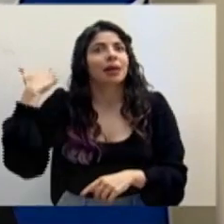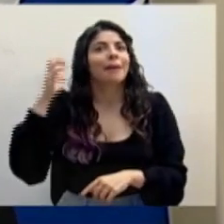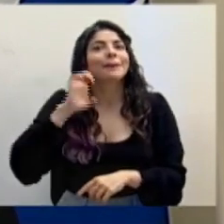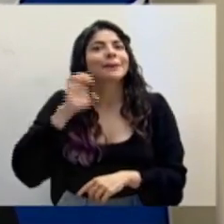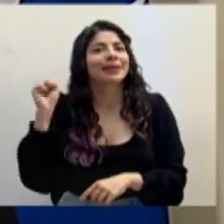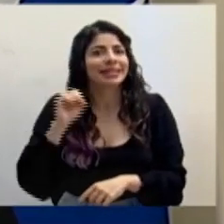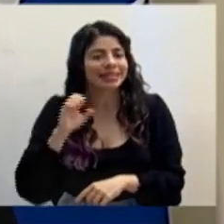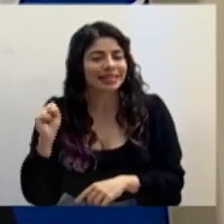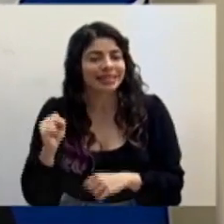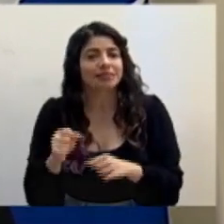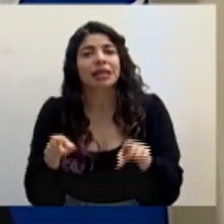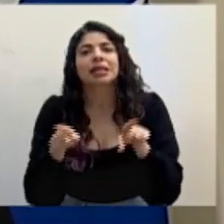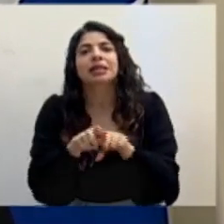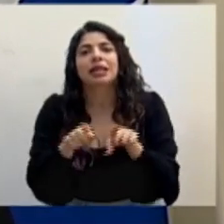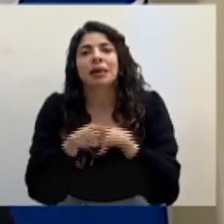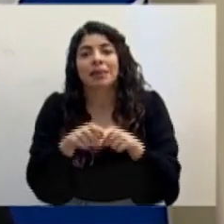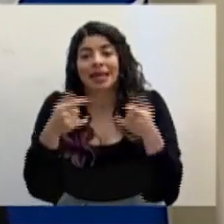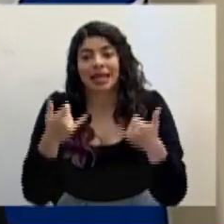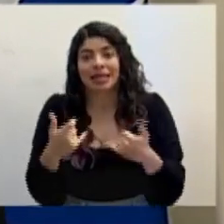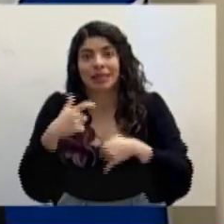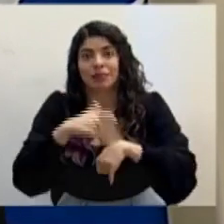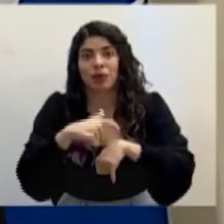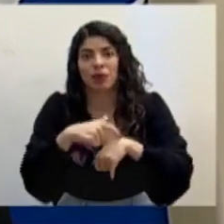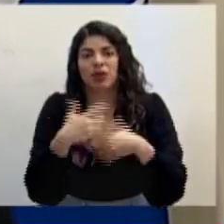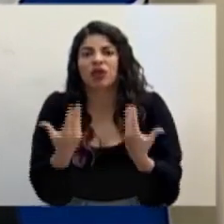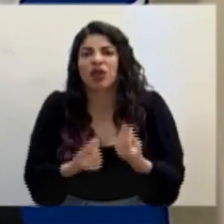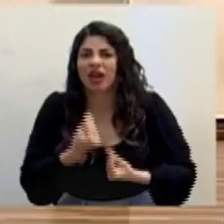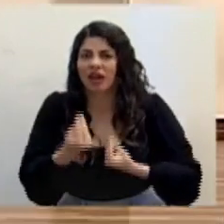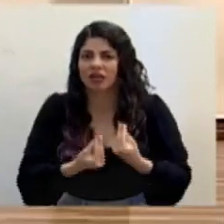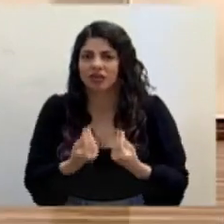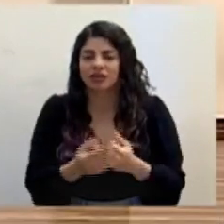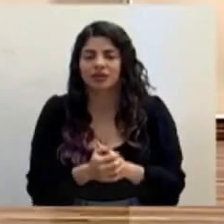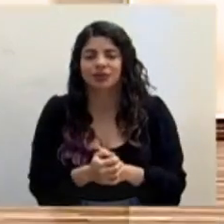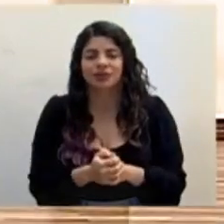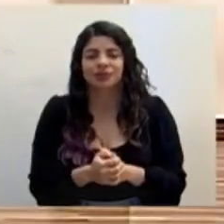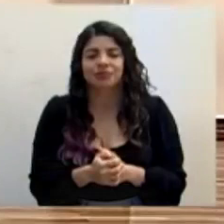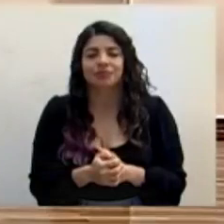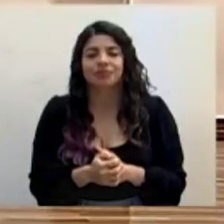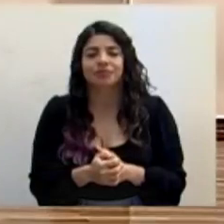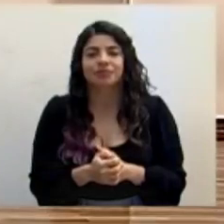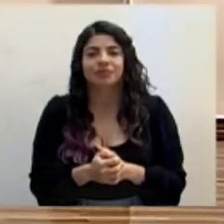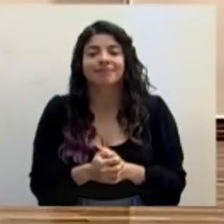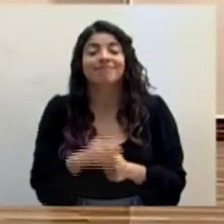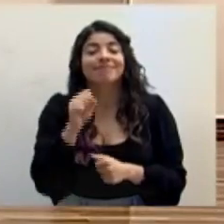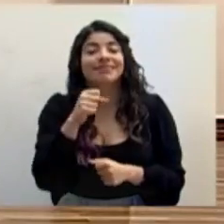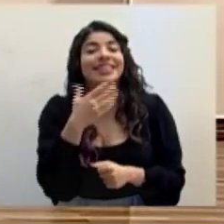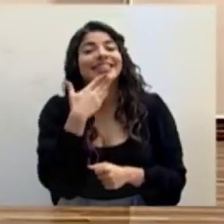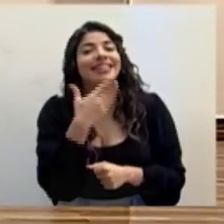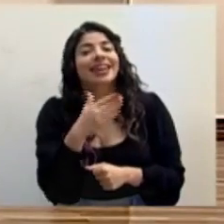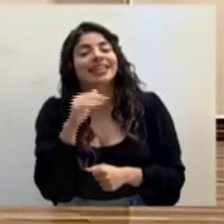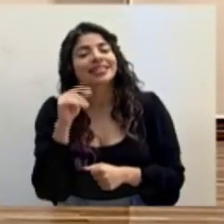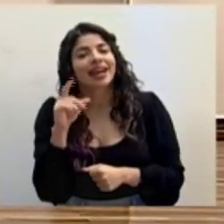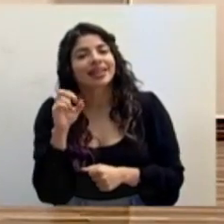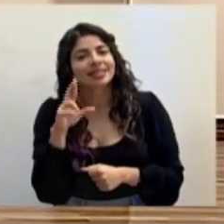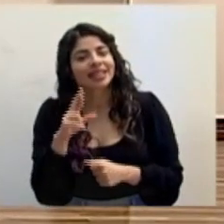meses y también las gestiones que en este momento se realizan. Sí. Gracias, don